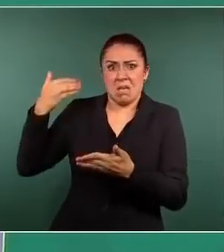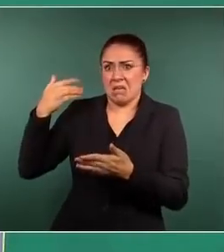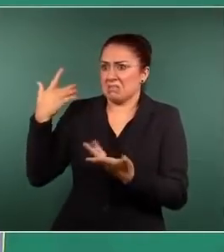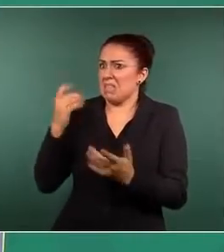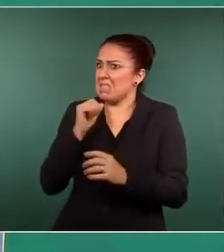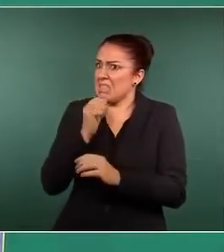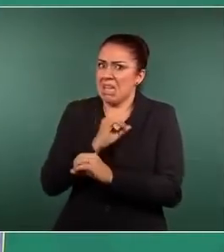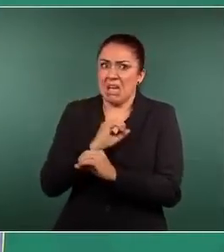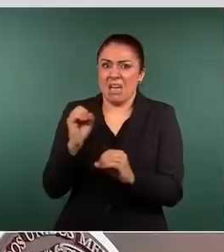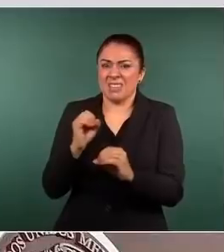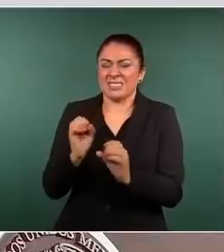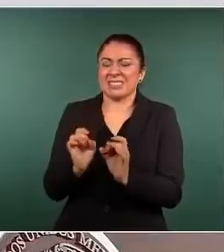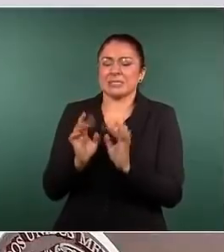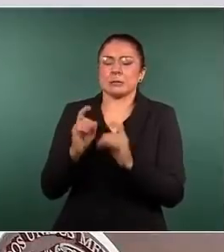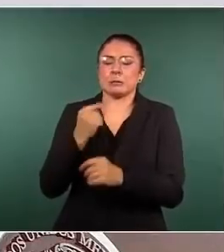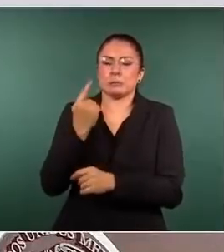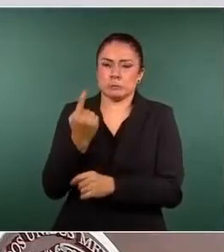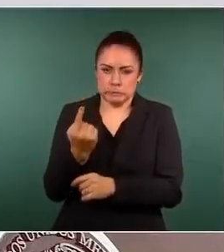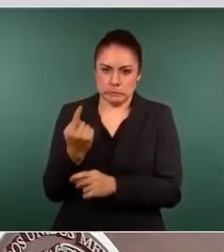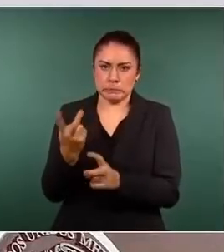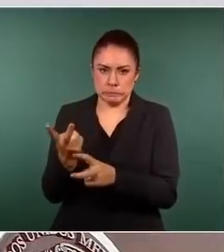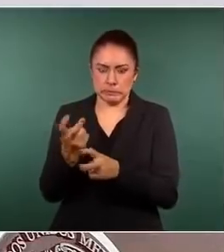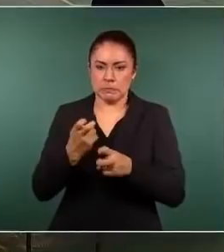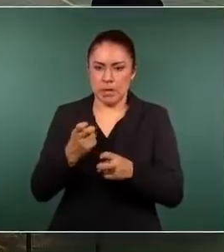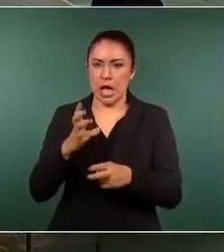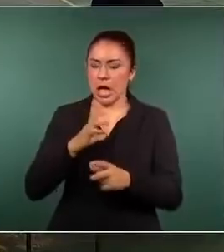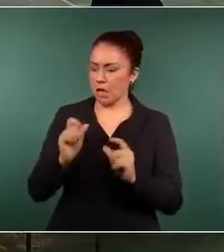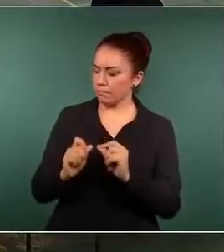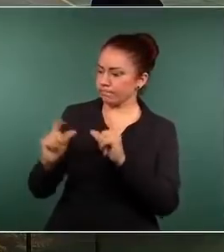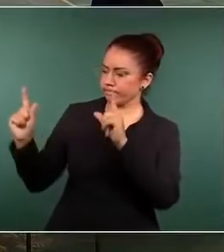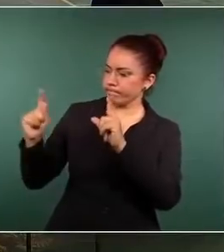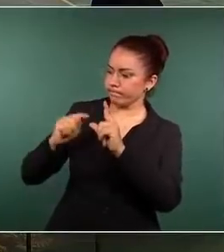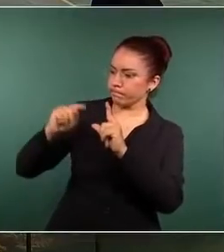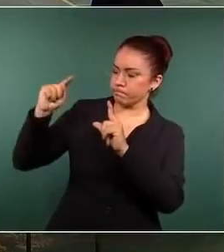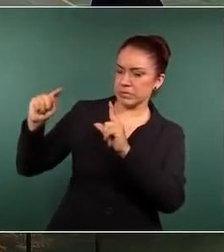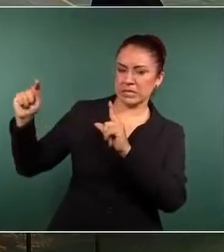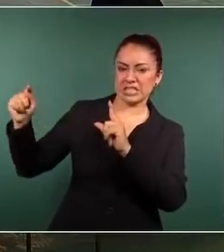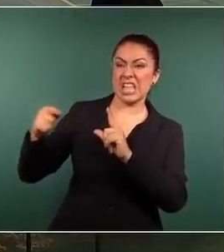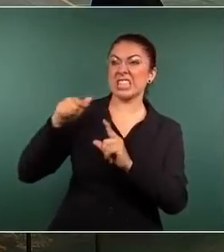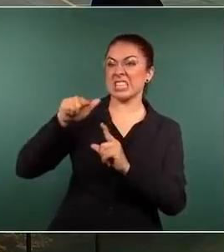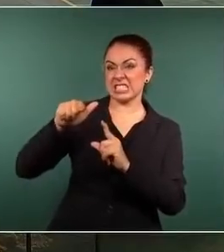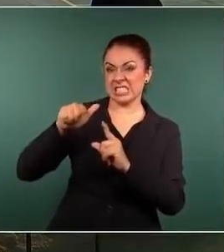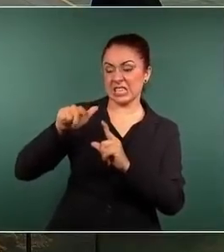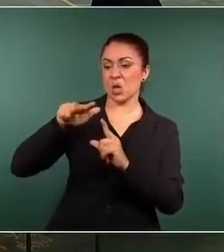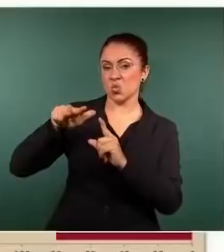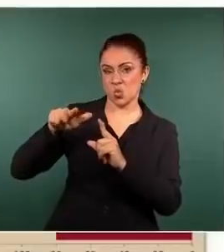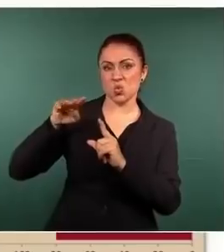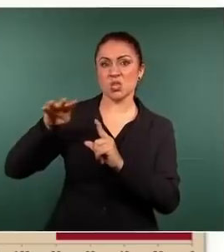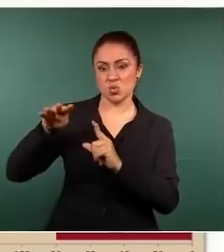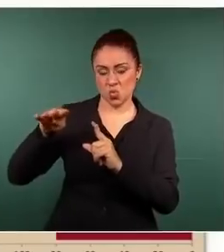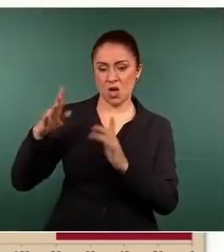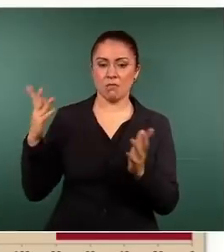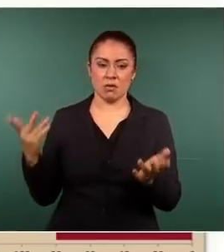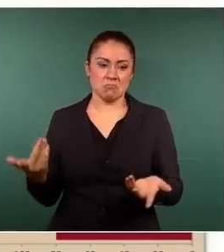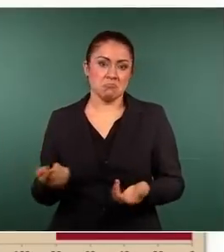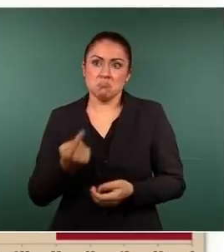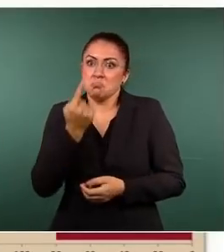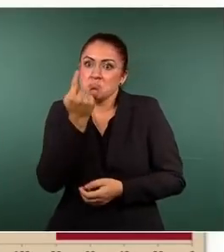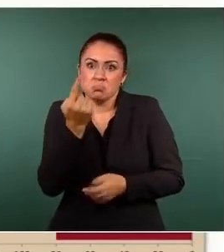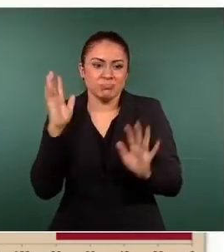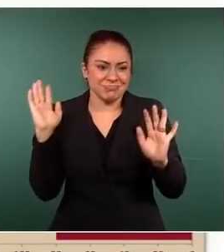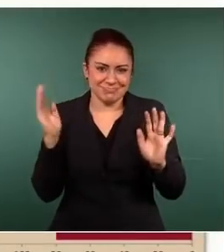ninguno de estos delitos aquí tenemos las gráficas 17 18 19 y en el 20 solamente uno